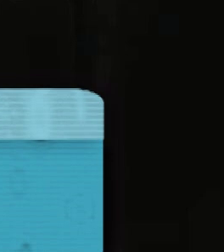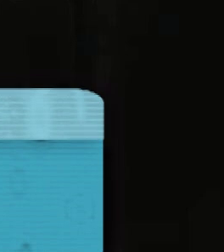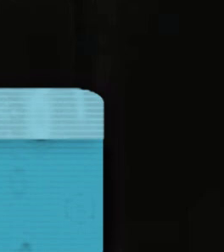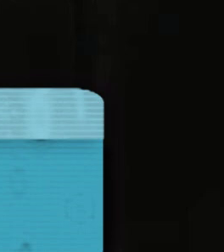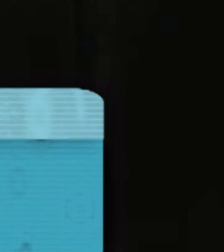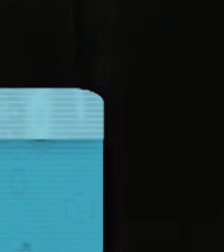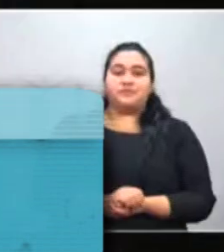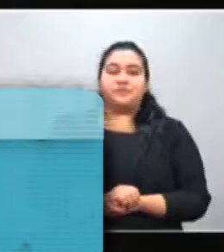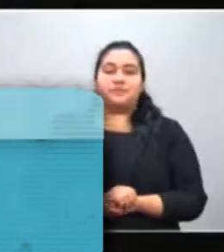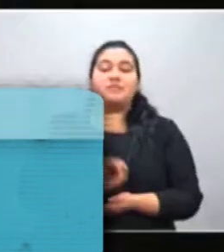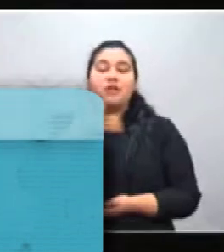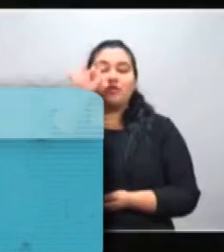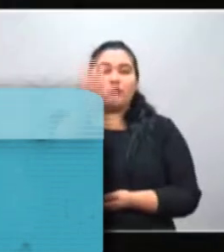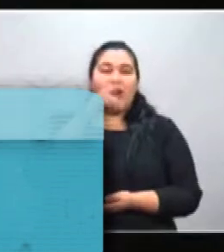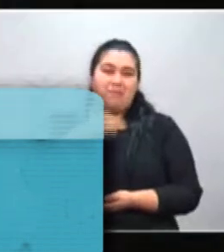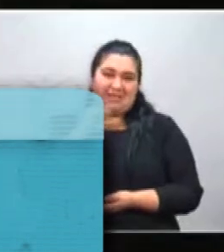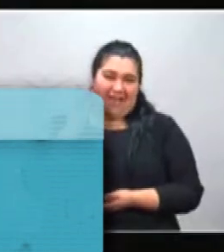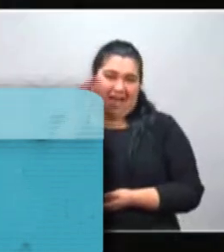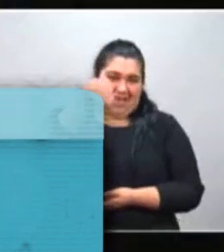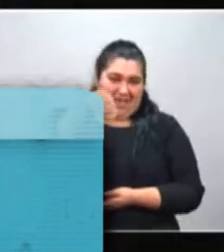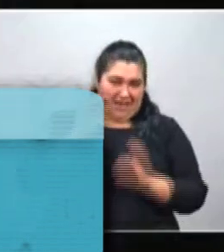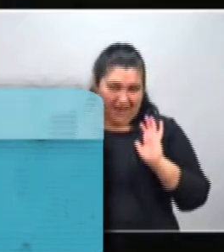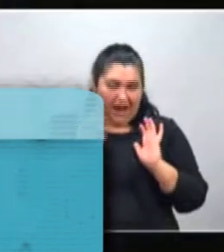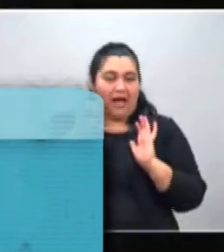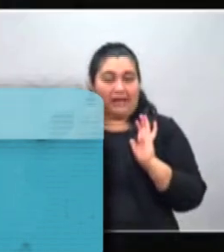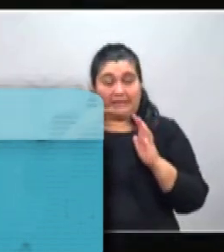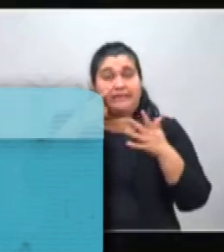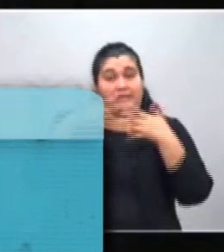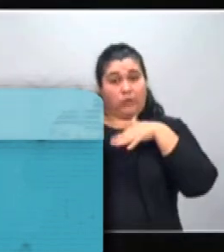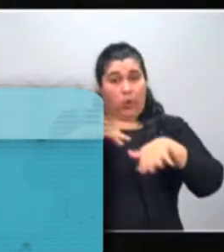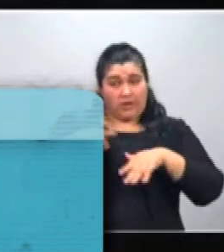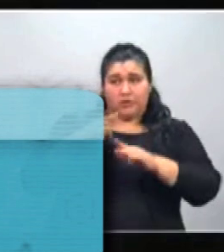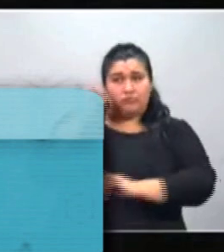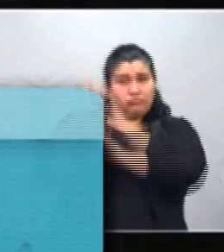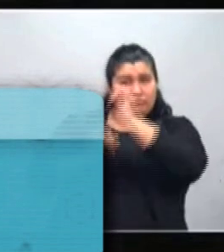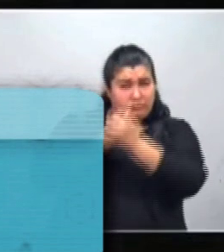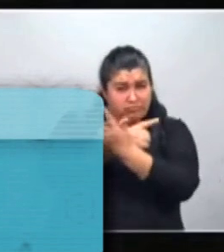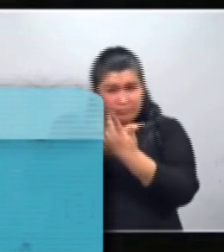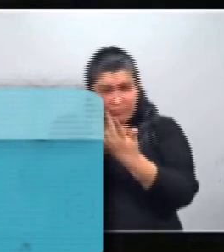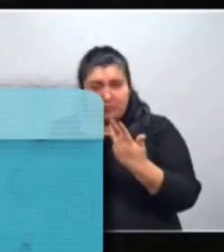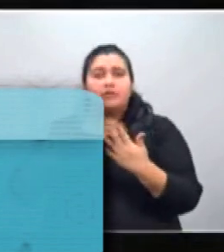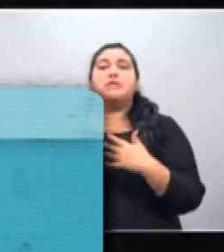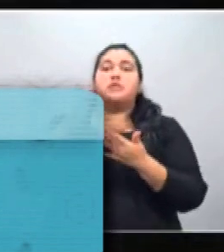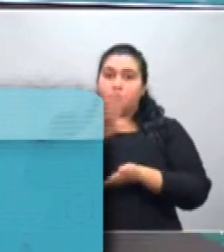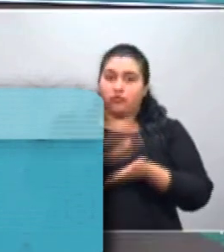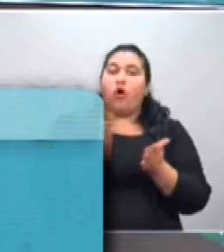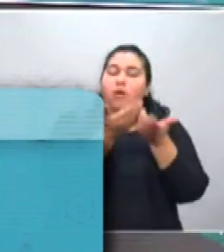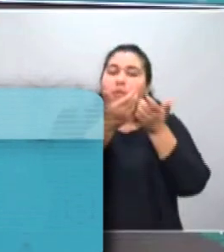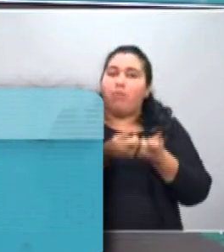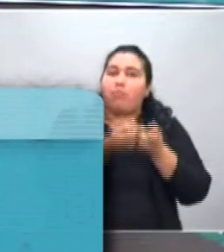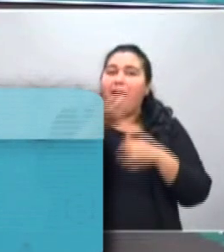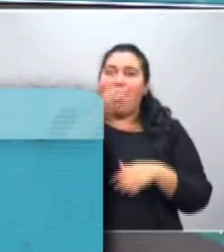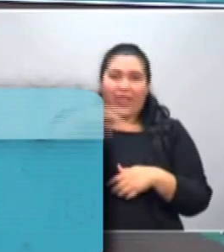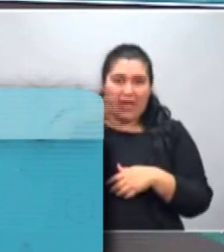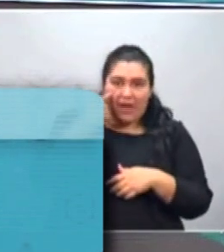A ver, ahí está. Solamente para dar cuenta de la magnitud de los impactos y la ayuda de la cuenta DNI sobre la compra de alimentos,